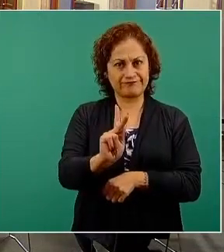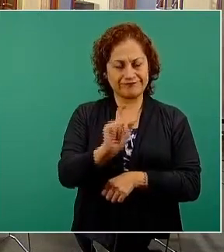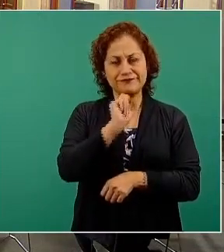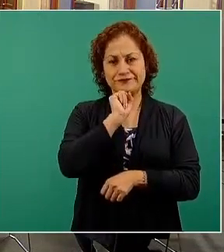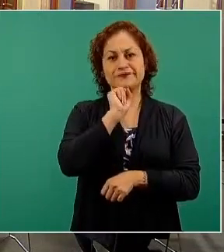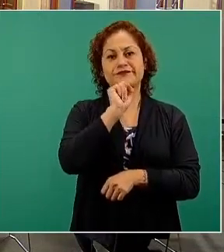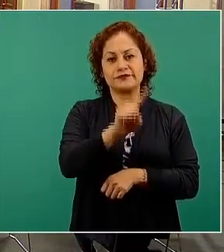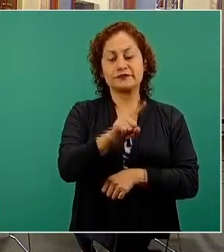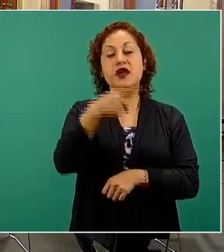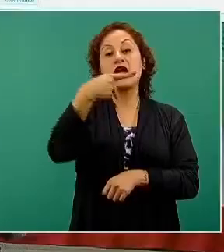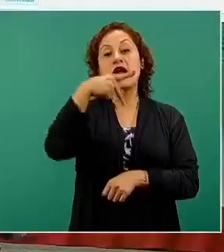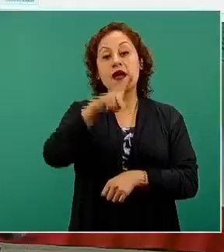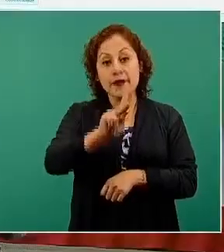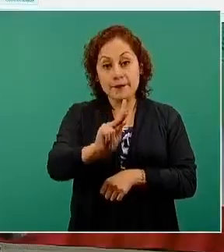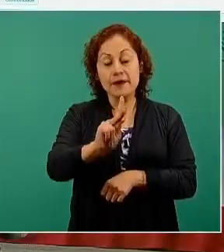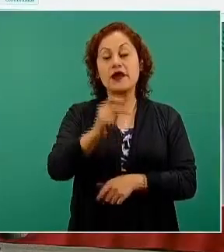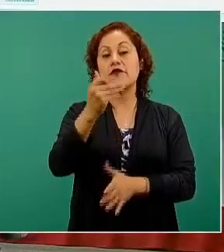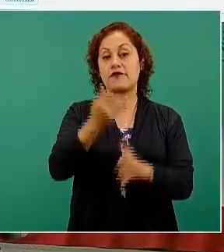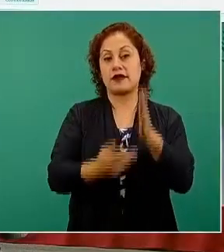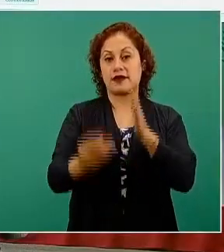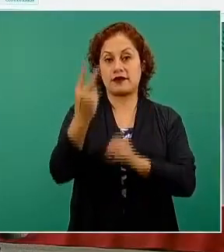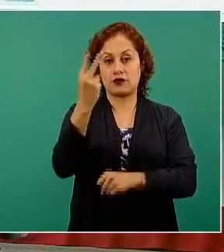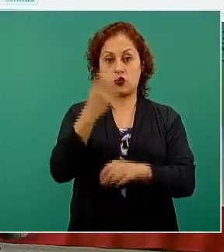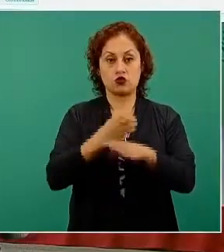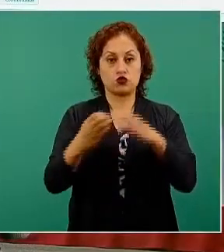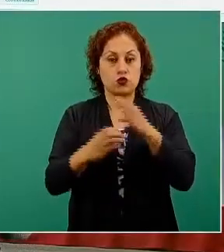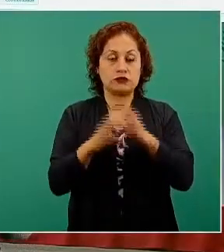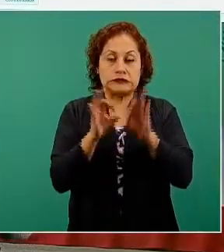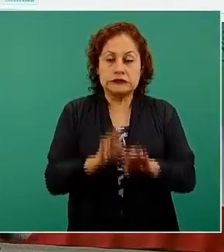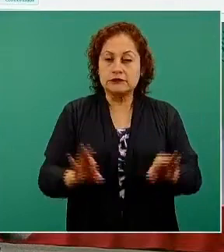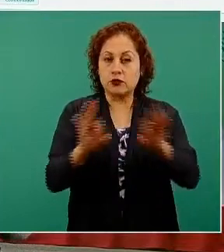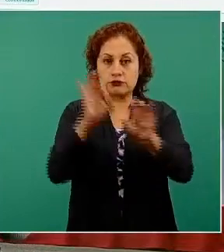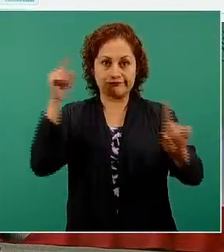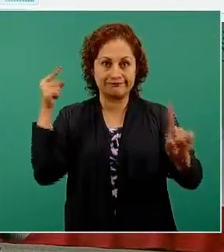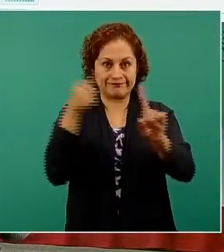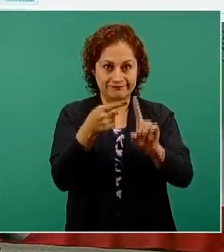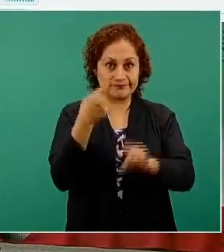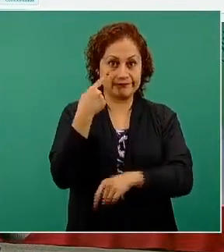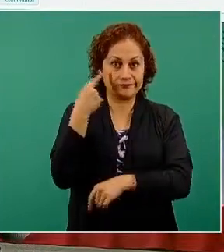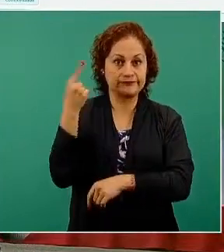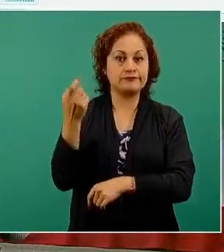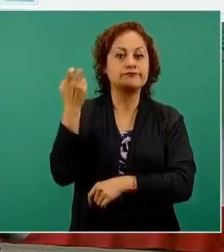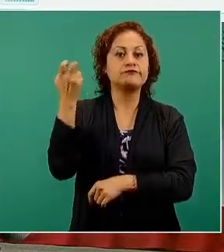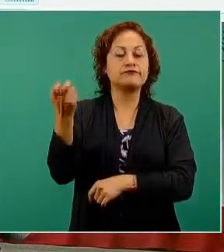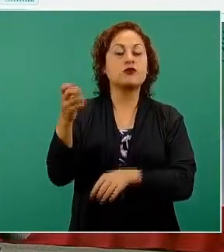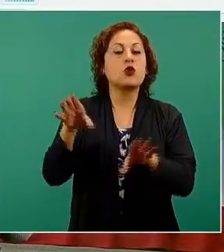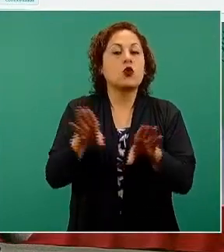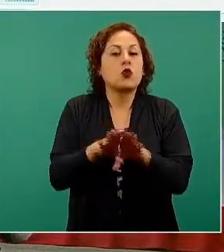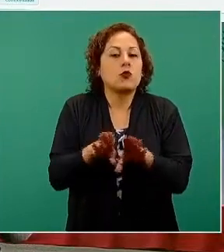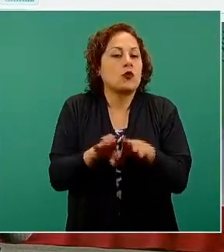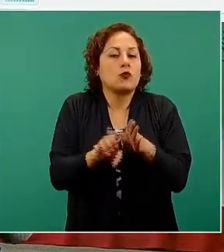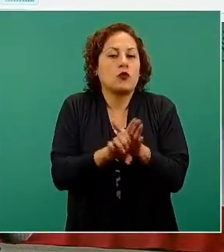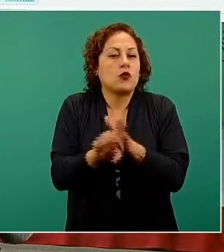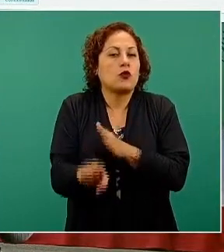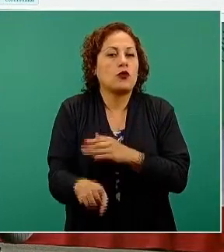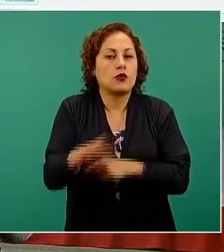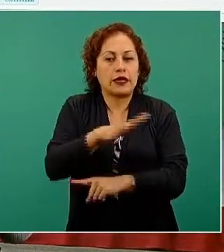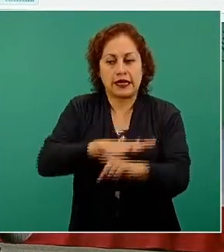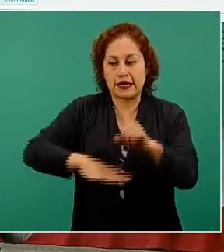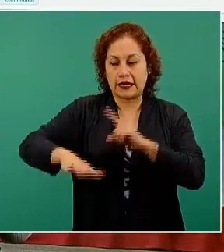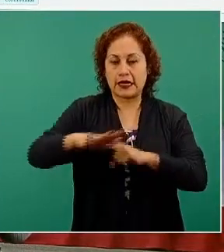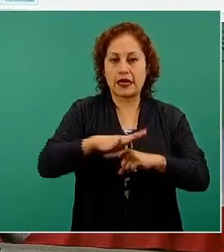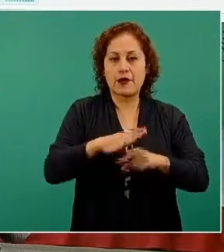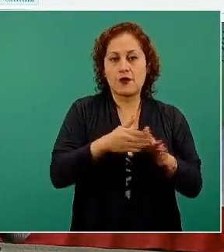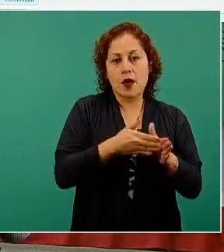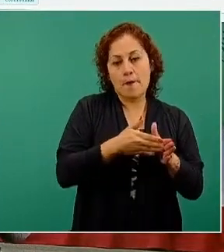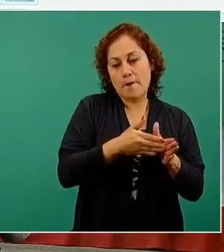hacía dos puntos que se me hacían importantes. Uno es la evolución misma de la curva epidémica durante